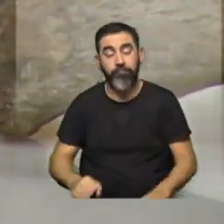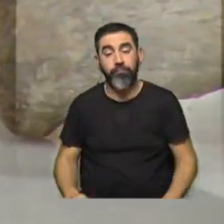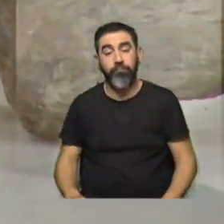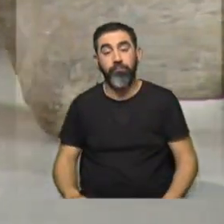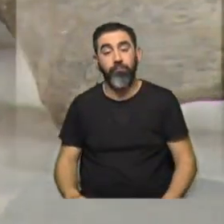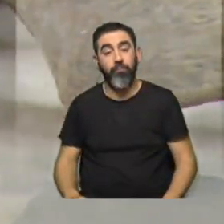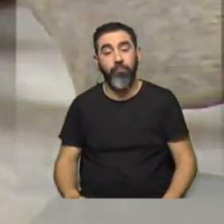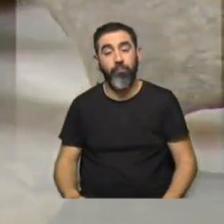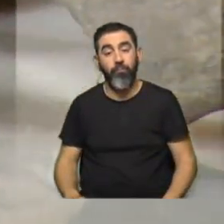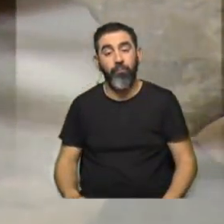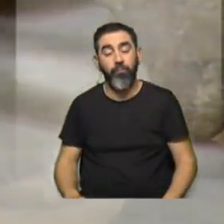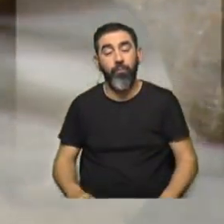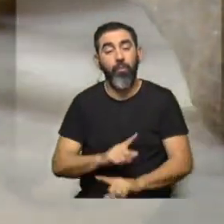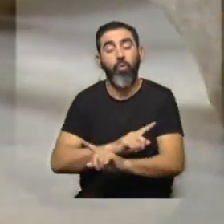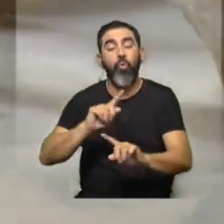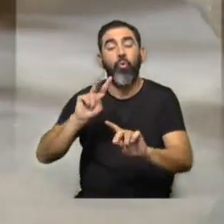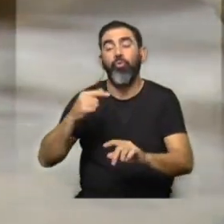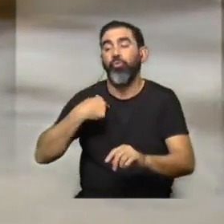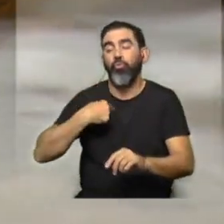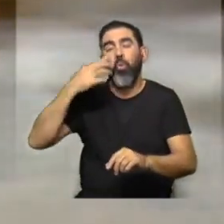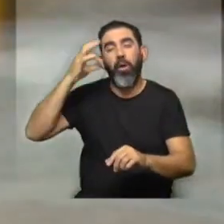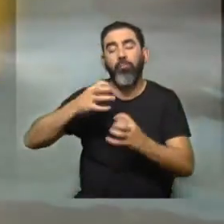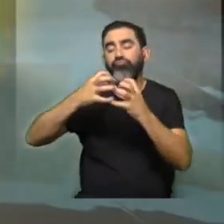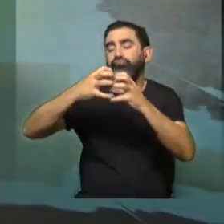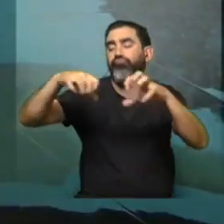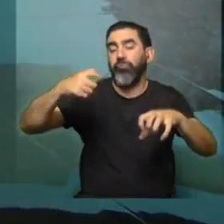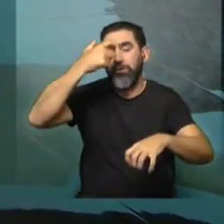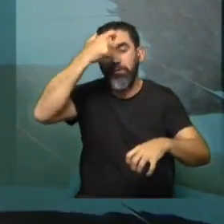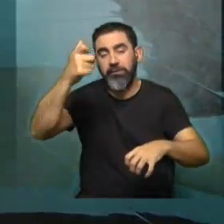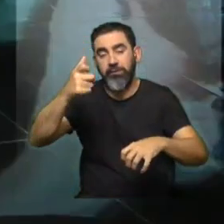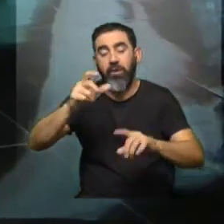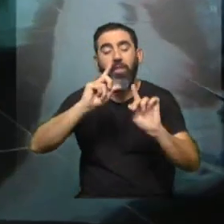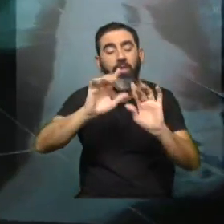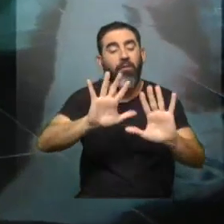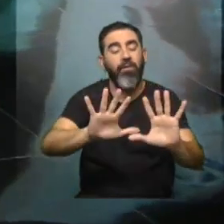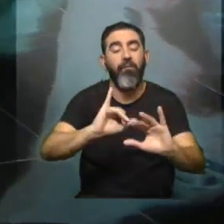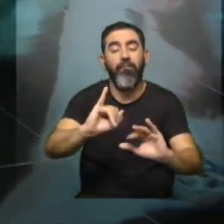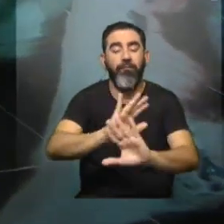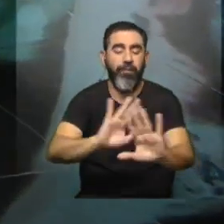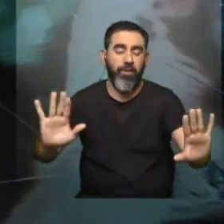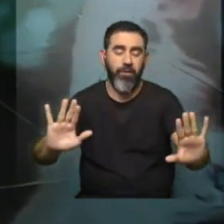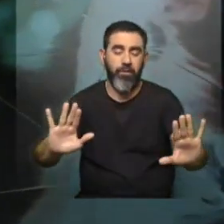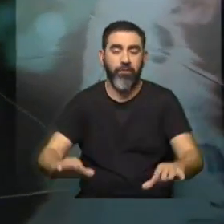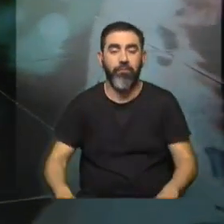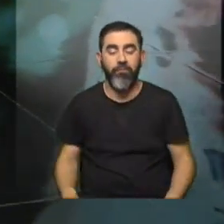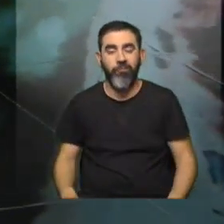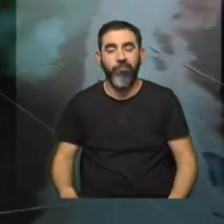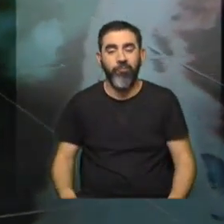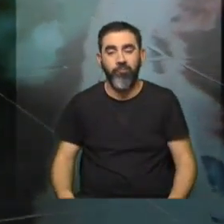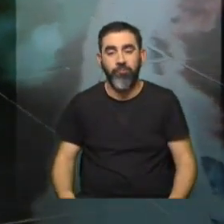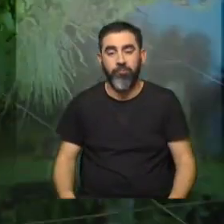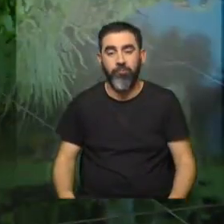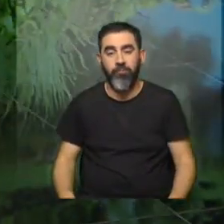yo crea que las divisiones entre la ciencia deben ser permanentes ni tan rígidas, ¿no? De